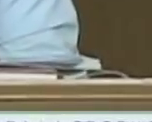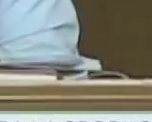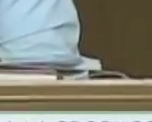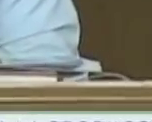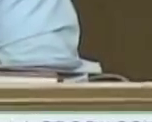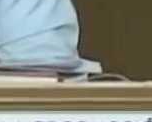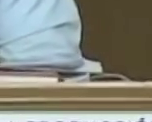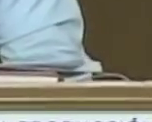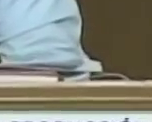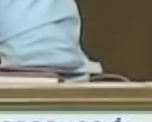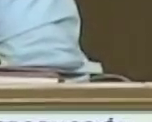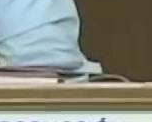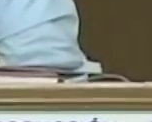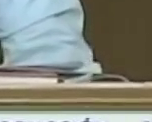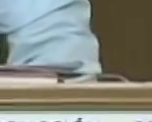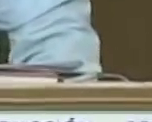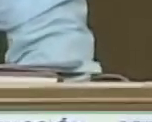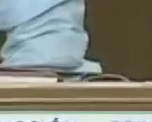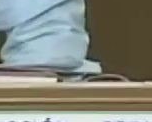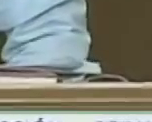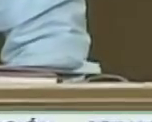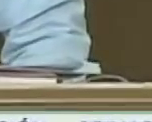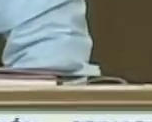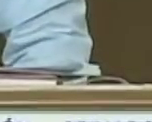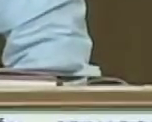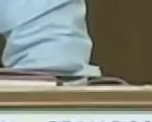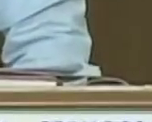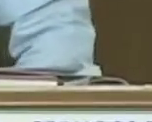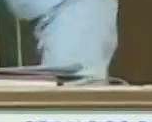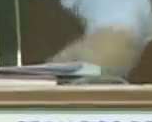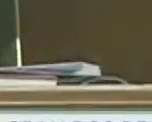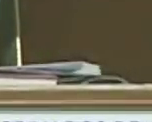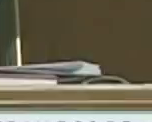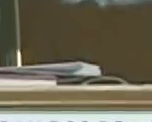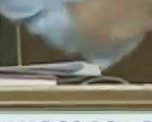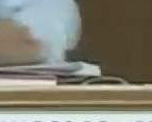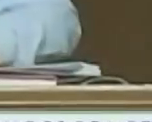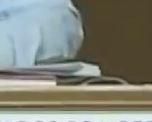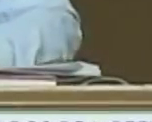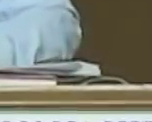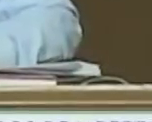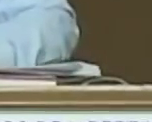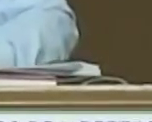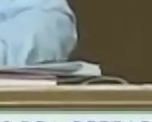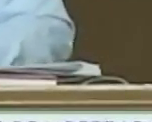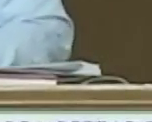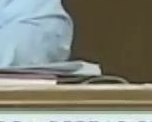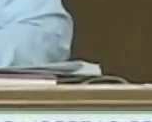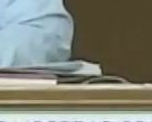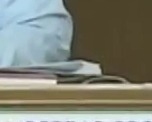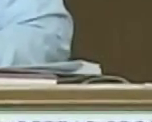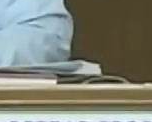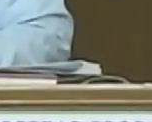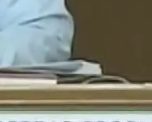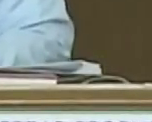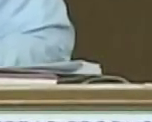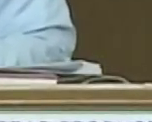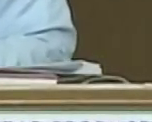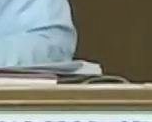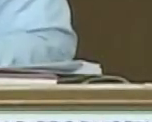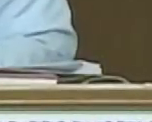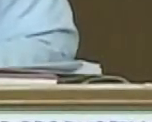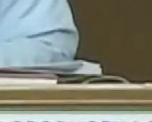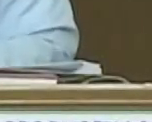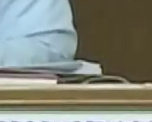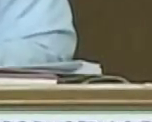en vida. En vida. Y luego ya, cuando la gente parte, quedarán